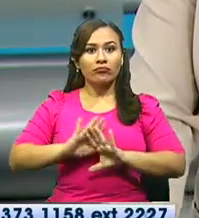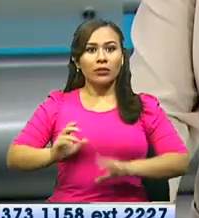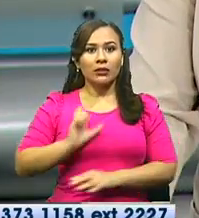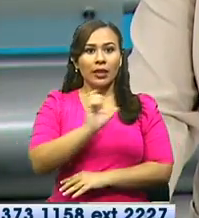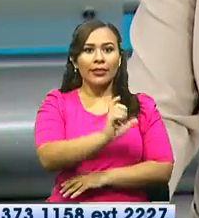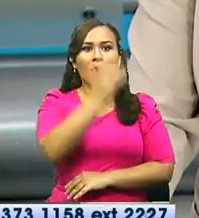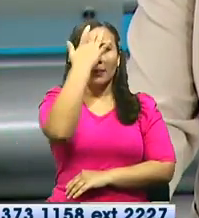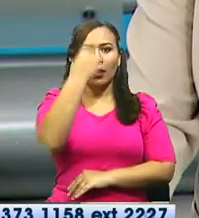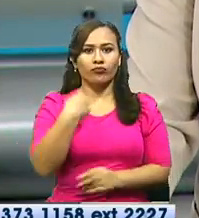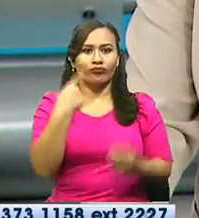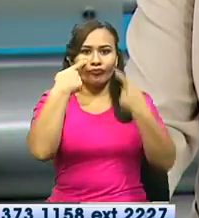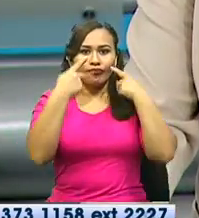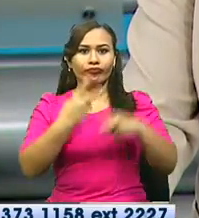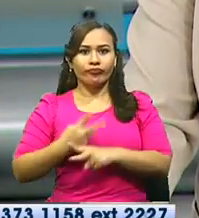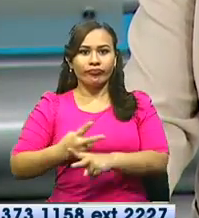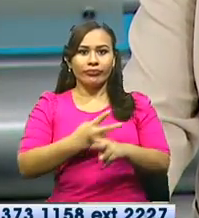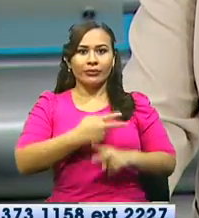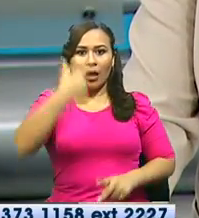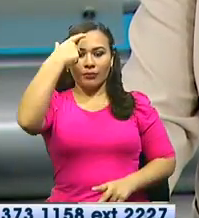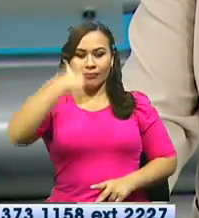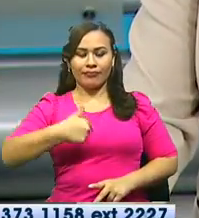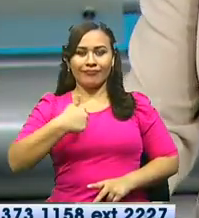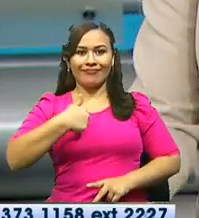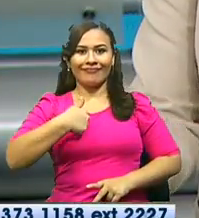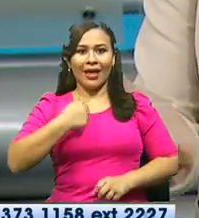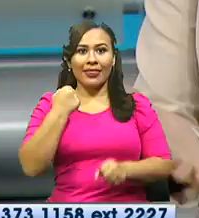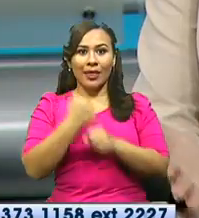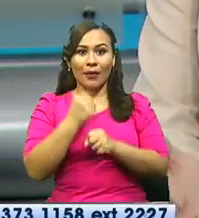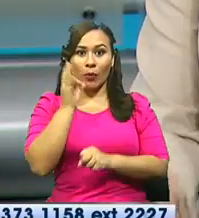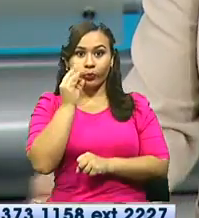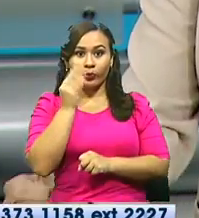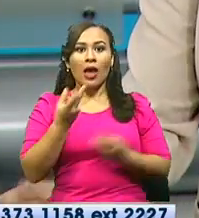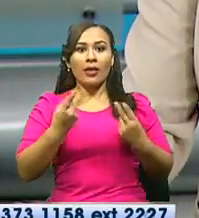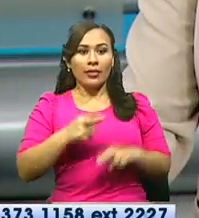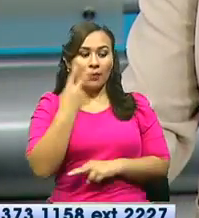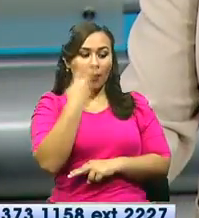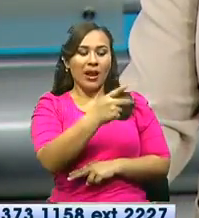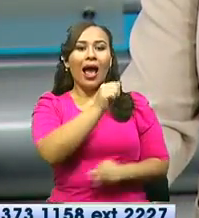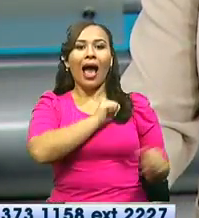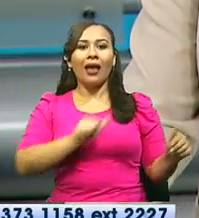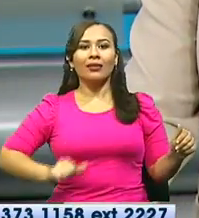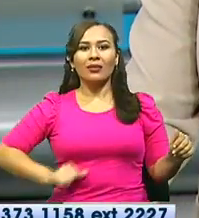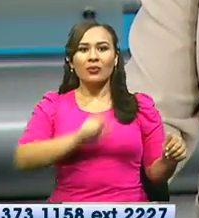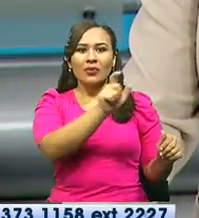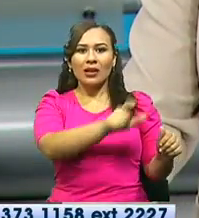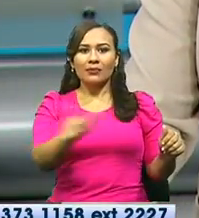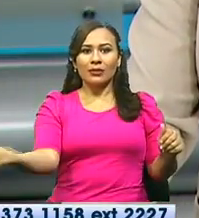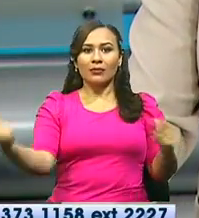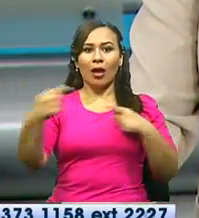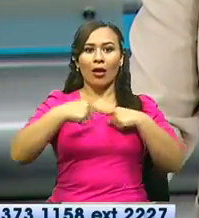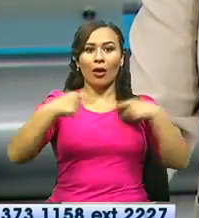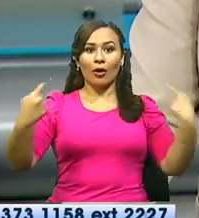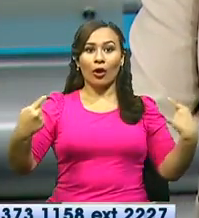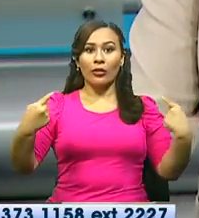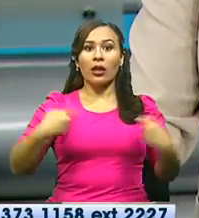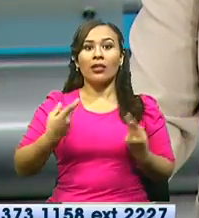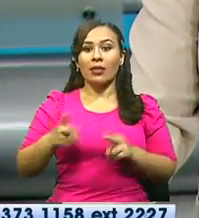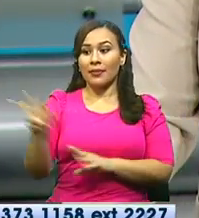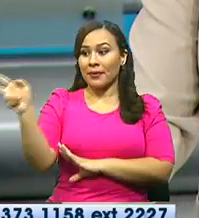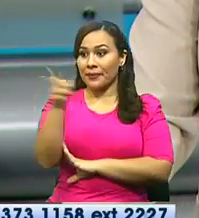es una manera de monitorear las jornadas de control y además para registrar el comportamiento de la ciudadanía en audio y